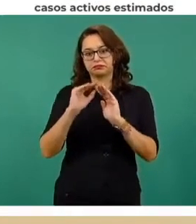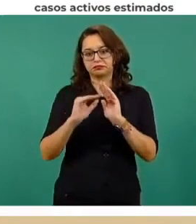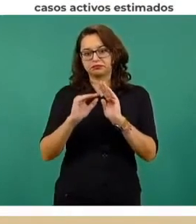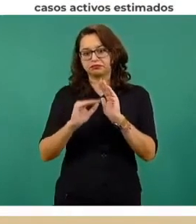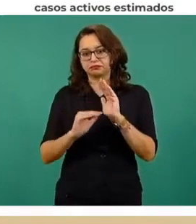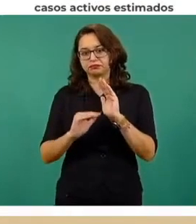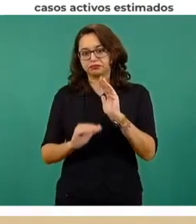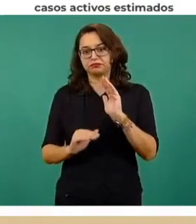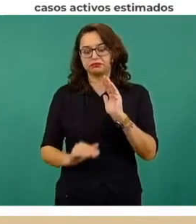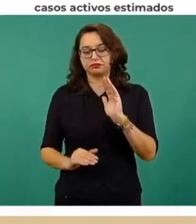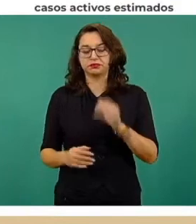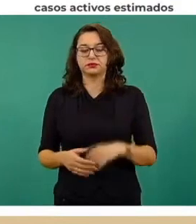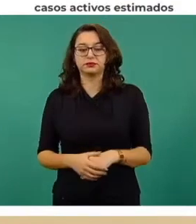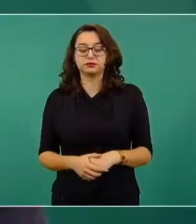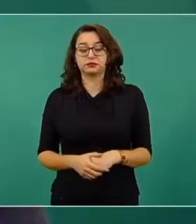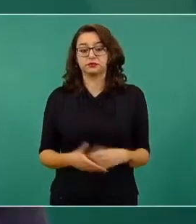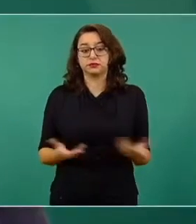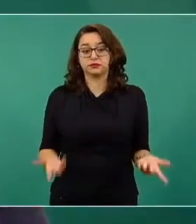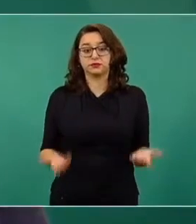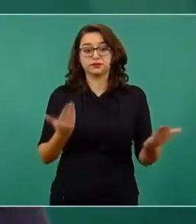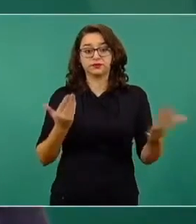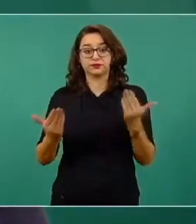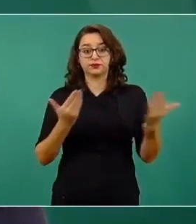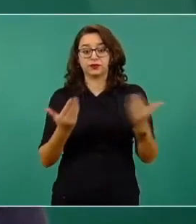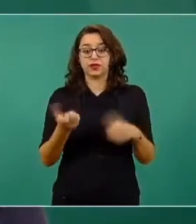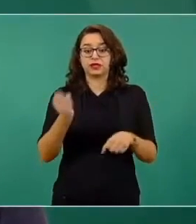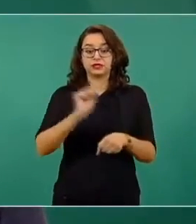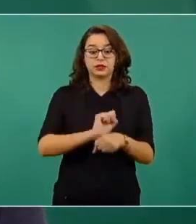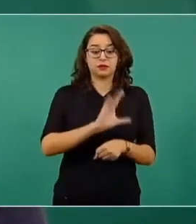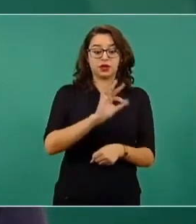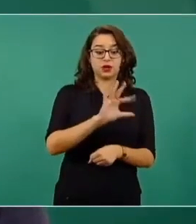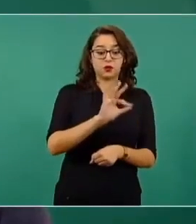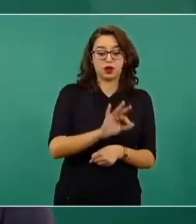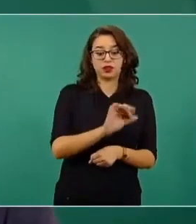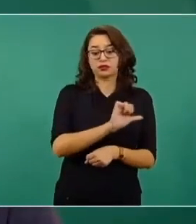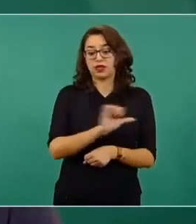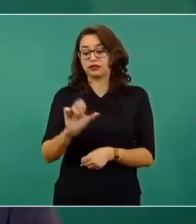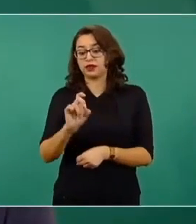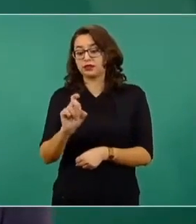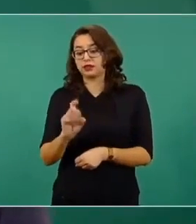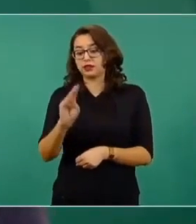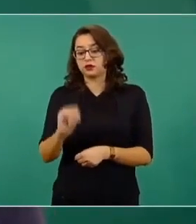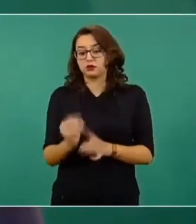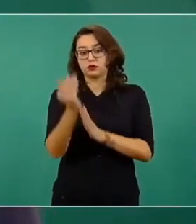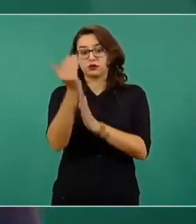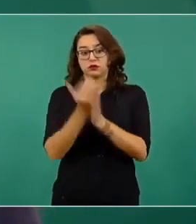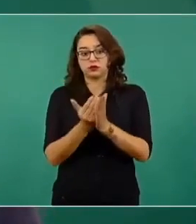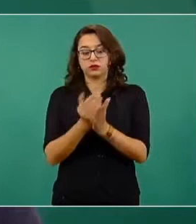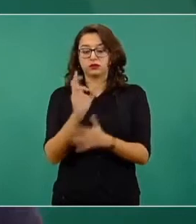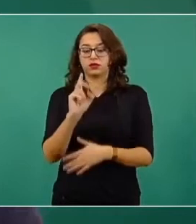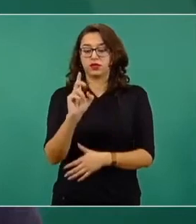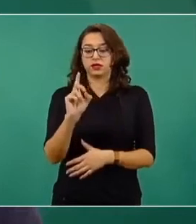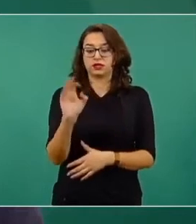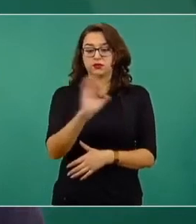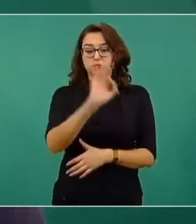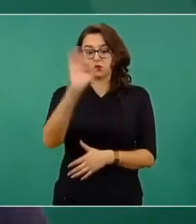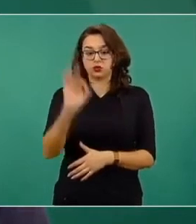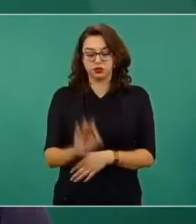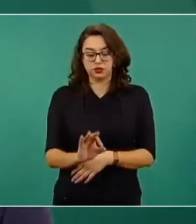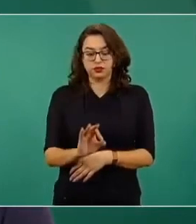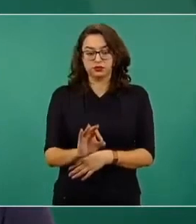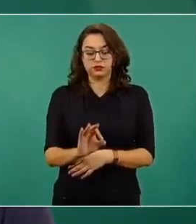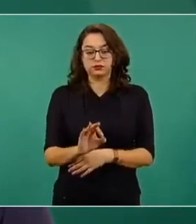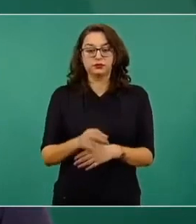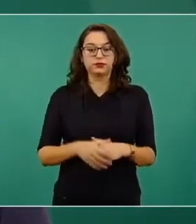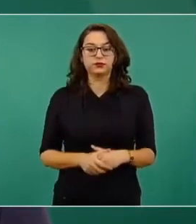cantidades importantes. En la más reciente, que es la comparación entre la semana 40 y la 39, redujimos 30% al inicio de la